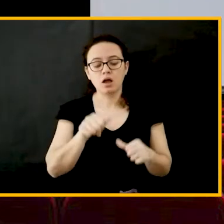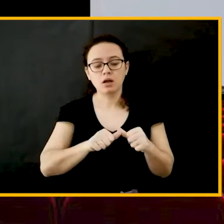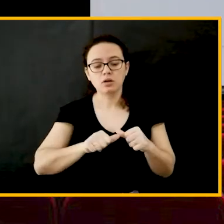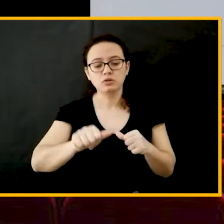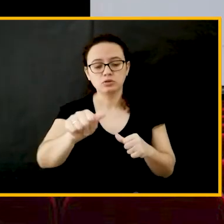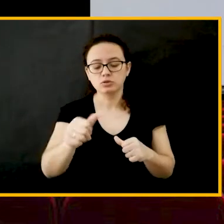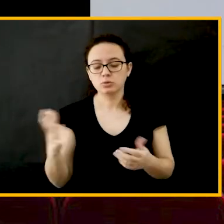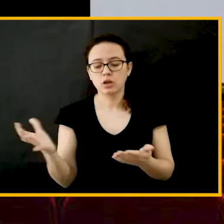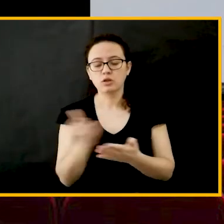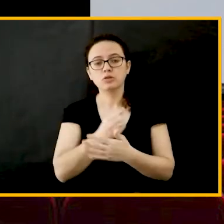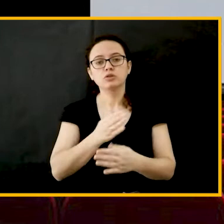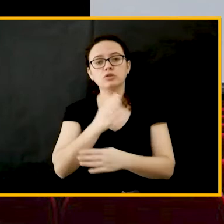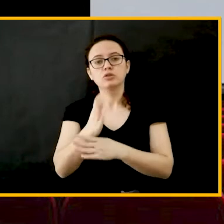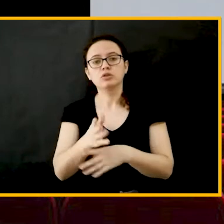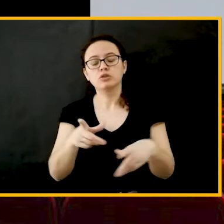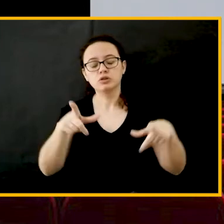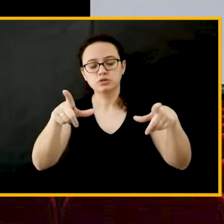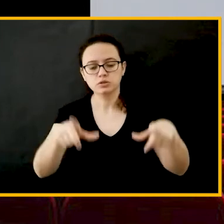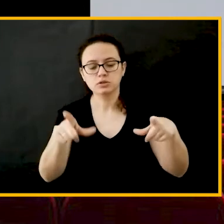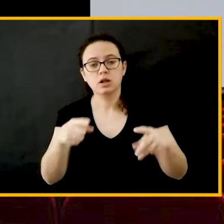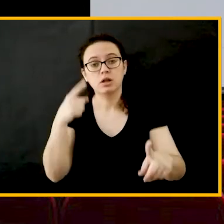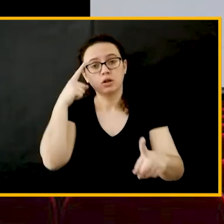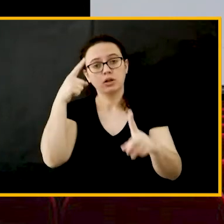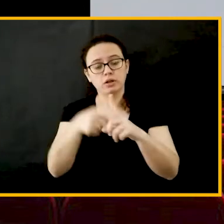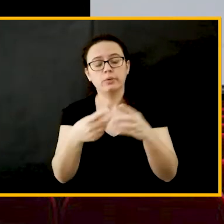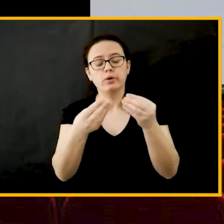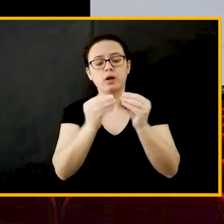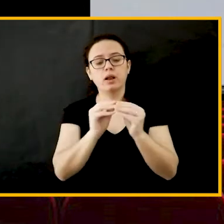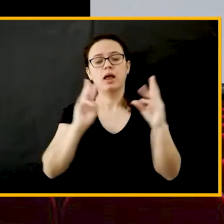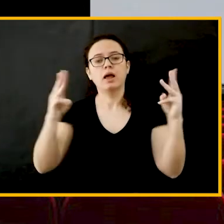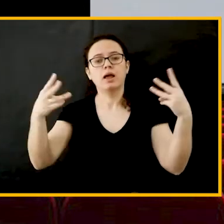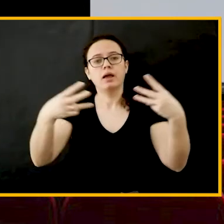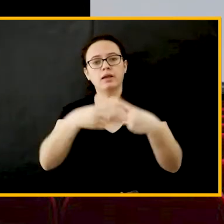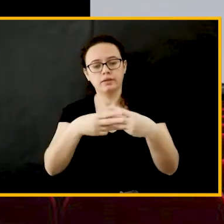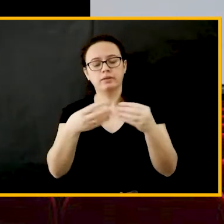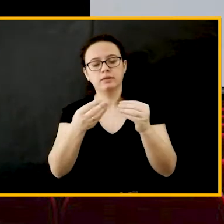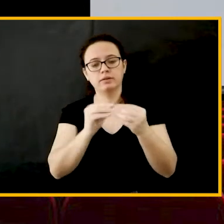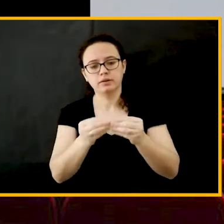de valores minerinos para arreglar la conexión a internet.